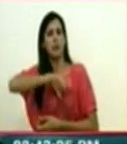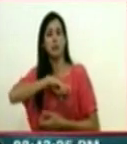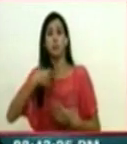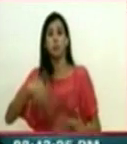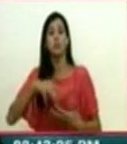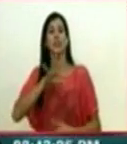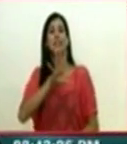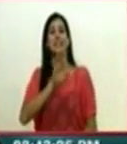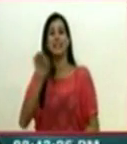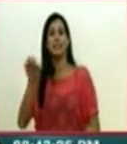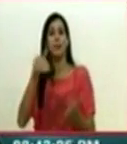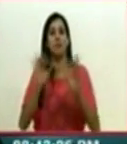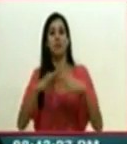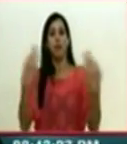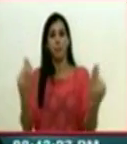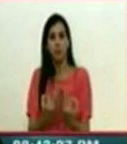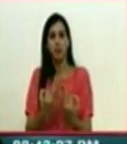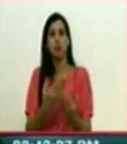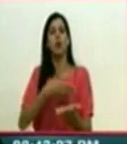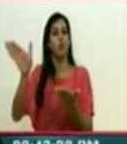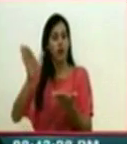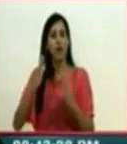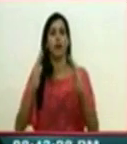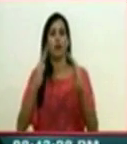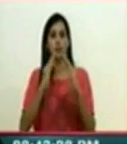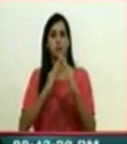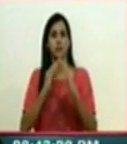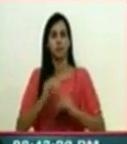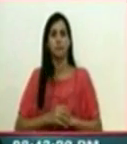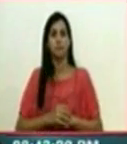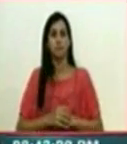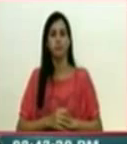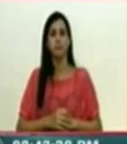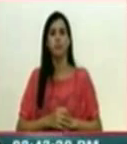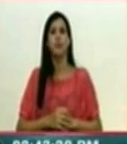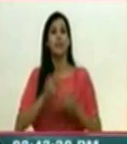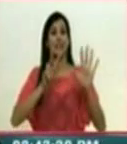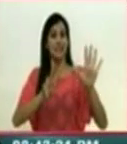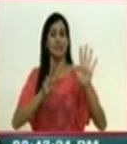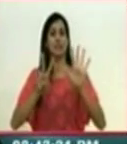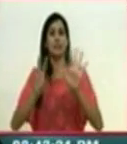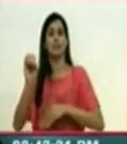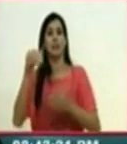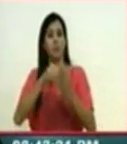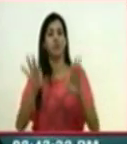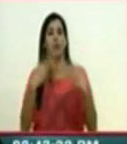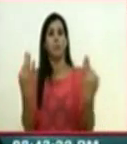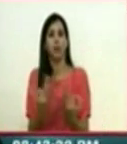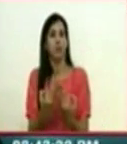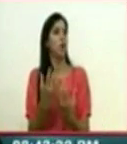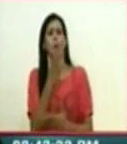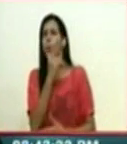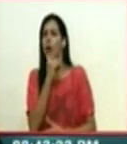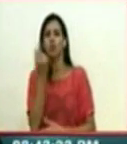que 500.000 familias fueran desalojadas de sus viviendas y que 770.000 familias no